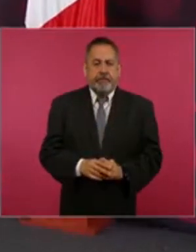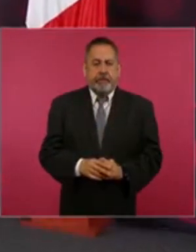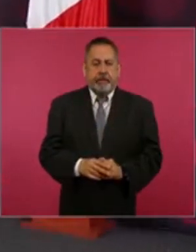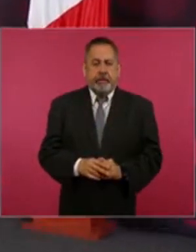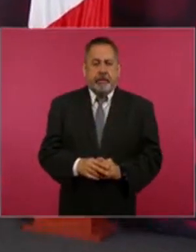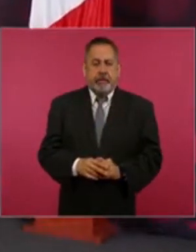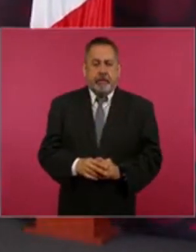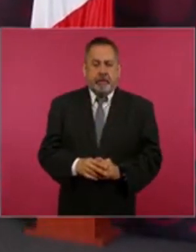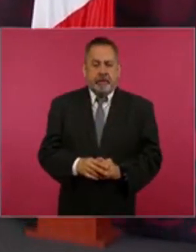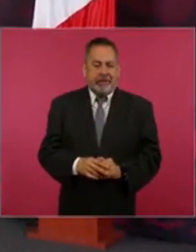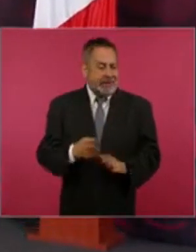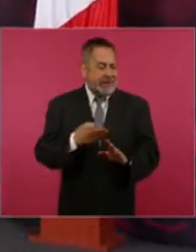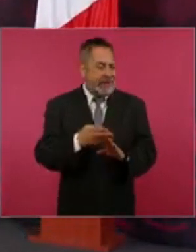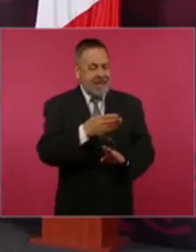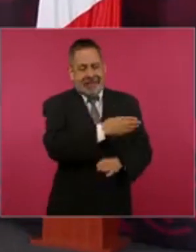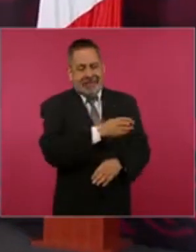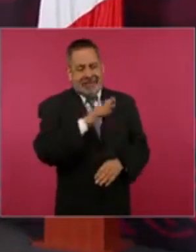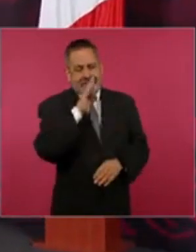corregir